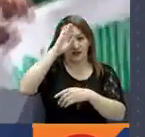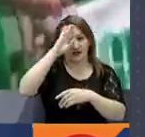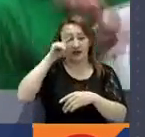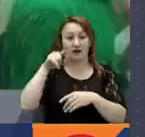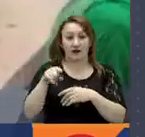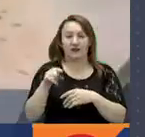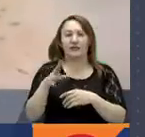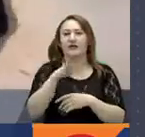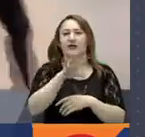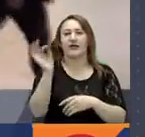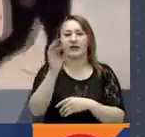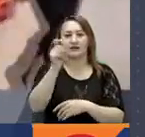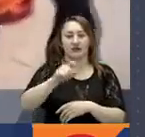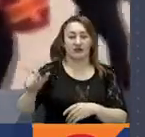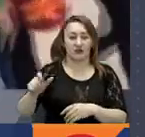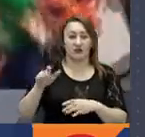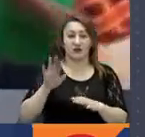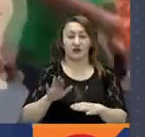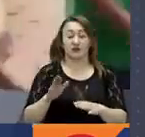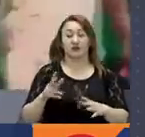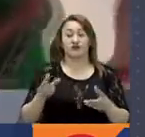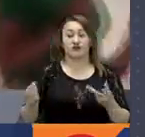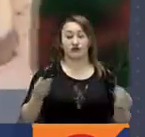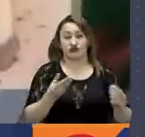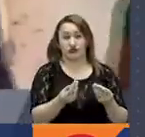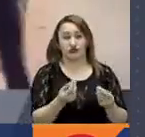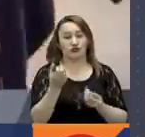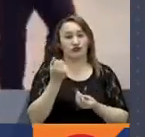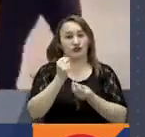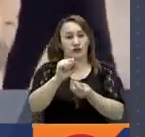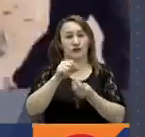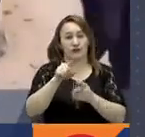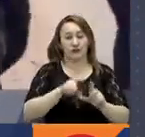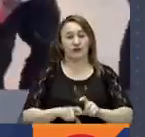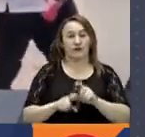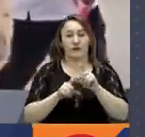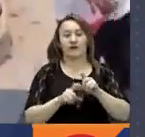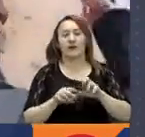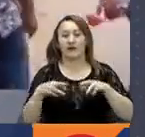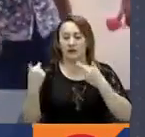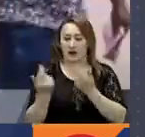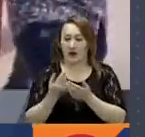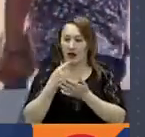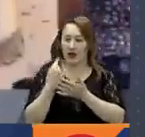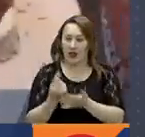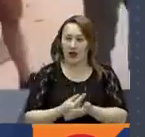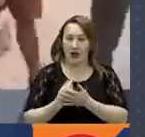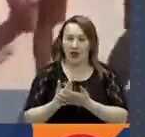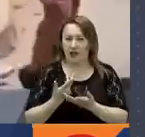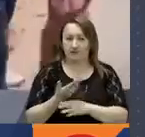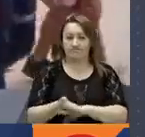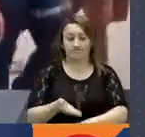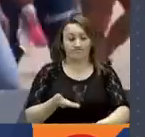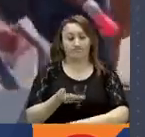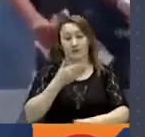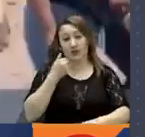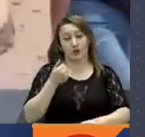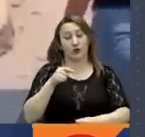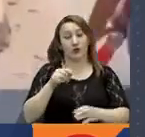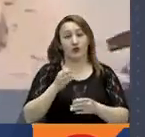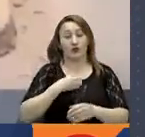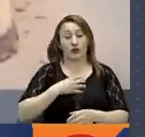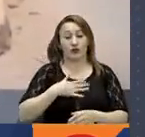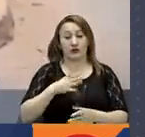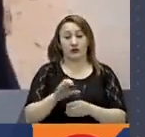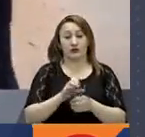menos 500 personas, miembros de las agremiaciones y sindicatos guajiros, se reunieron con el propósito de exigir mejores oportunidades para